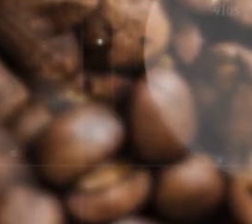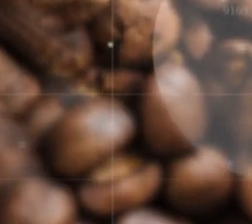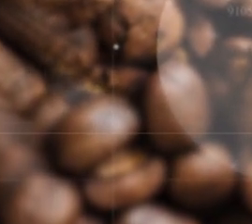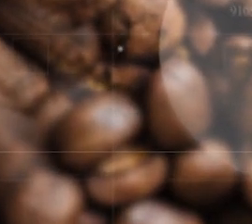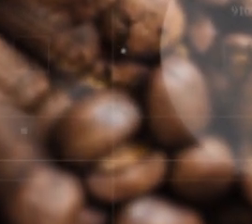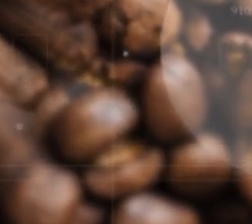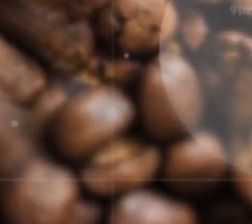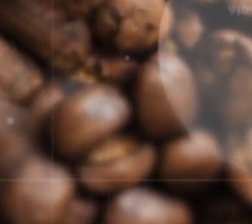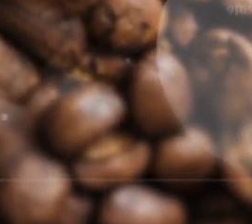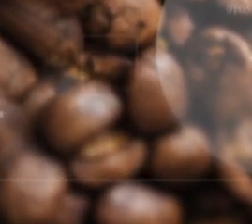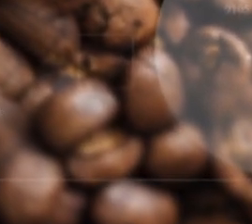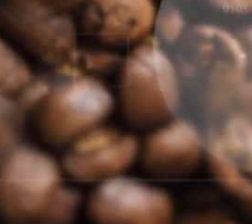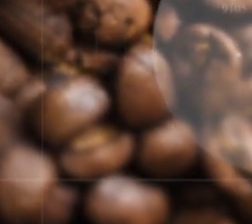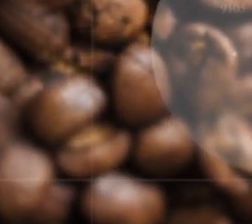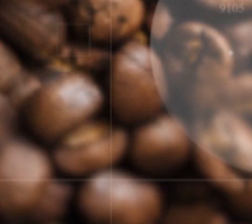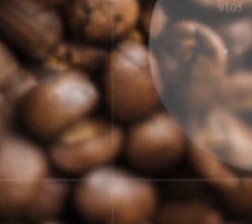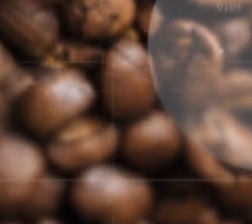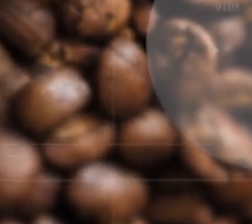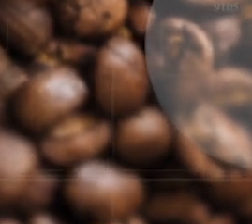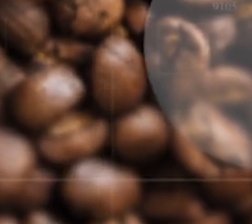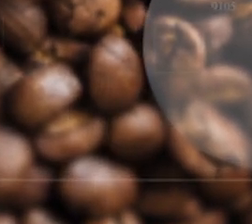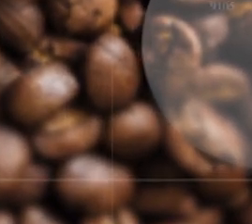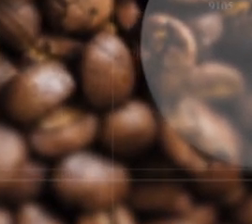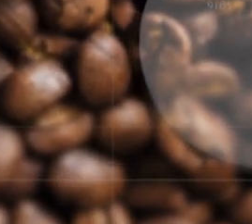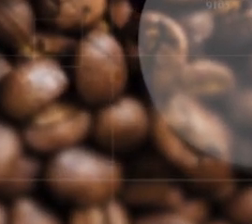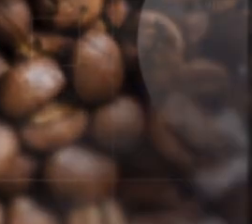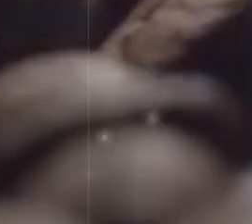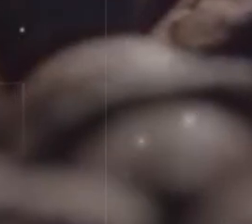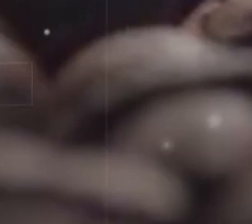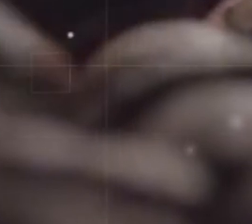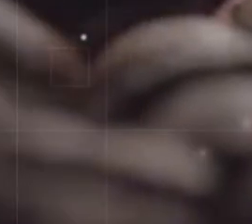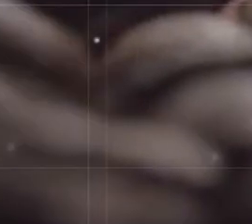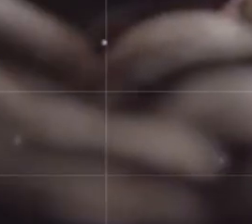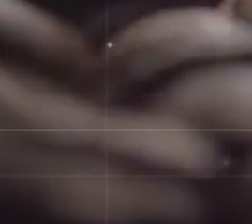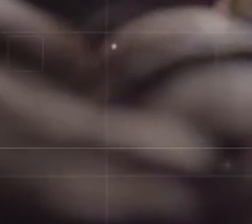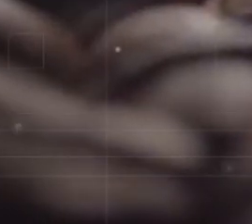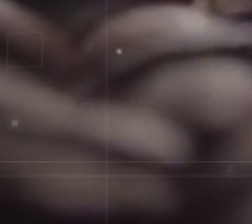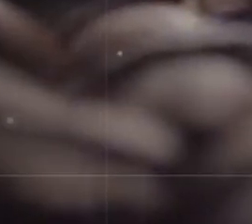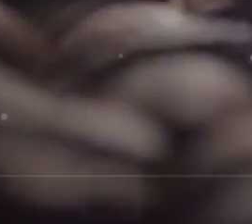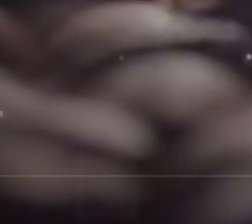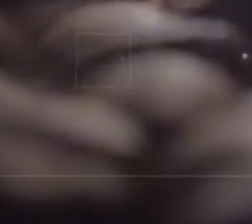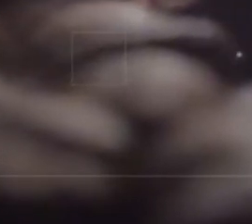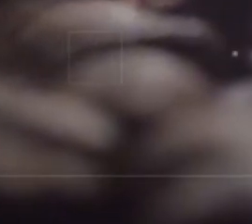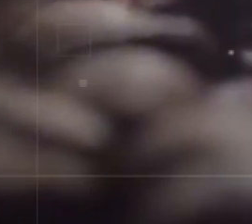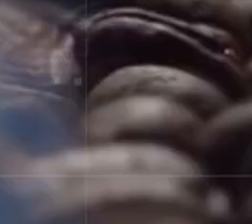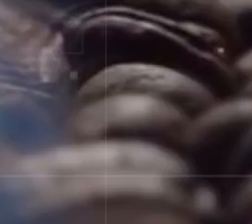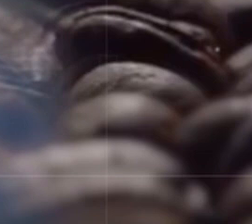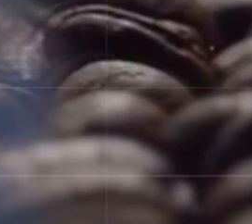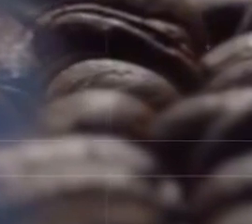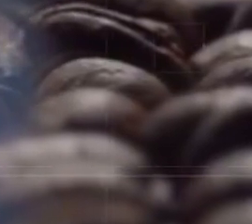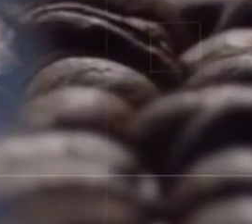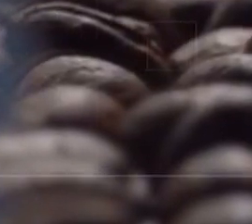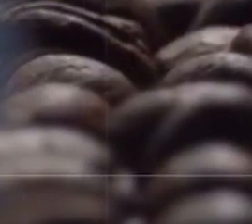El Proyecto Asociativo Regional PAR Explora los Lagos del Ministerio de Ciencia, Tecnología, Conocimiento e